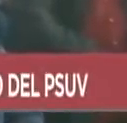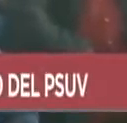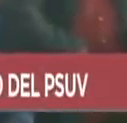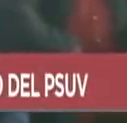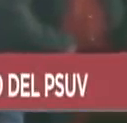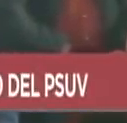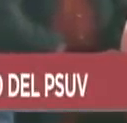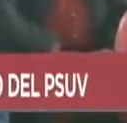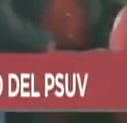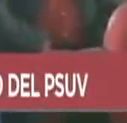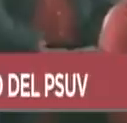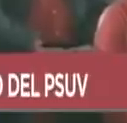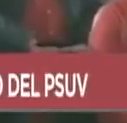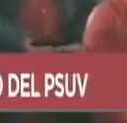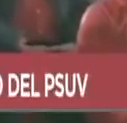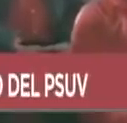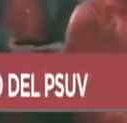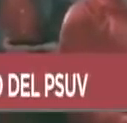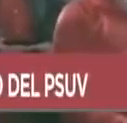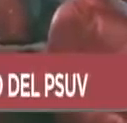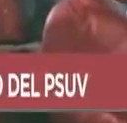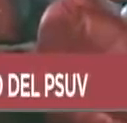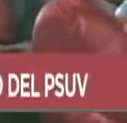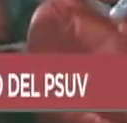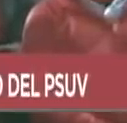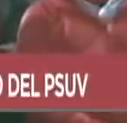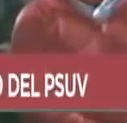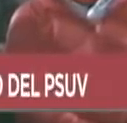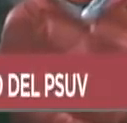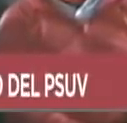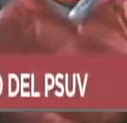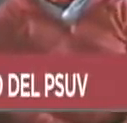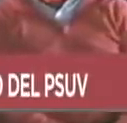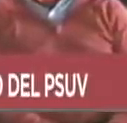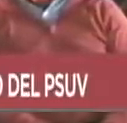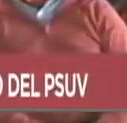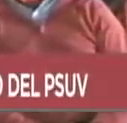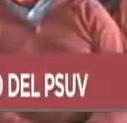la dirección nacional del Partido Socialista Unido